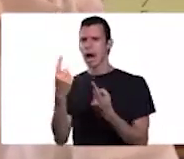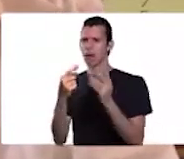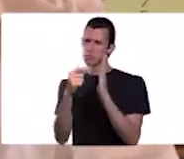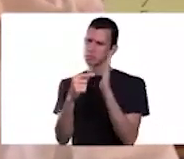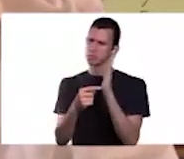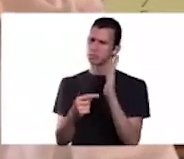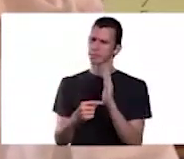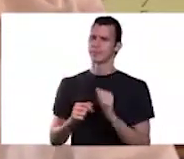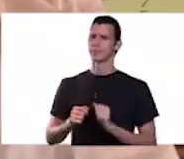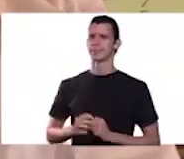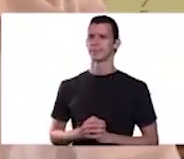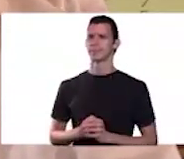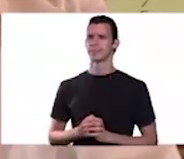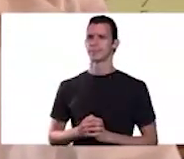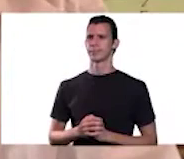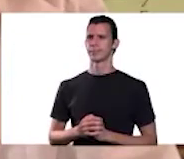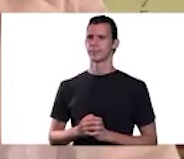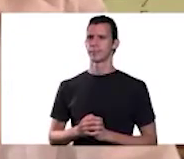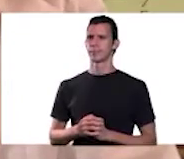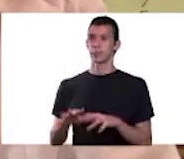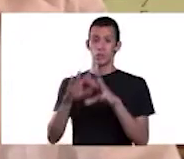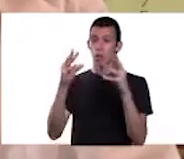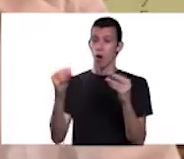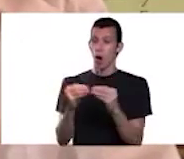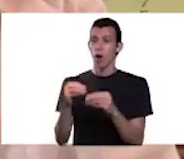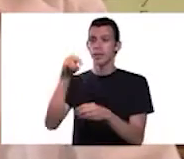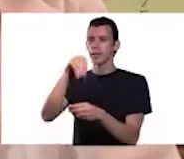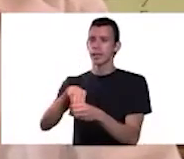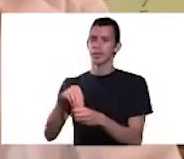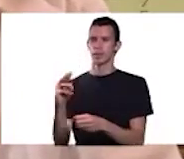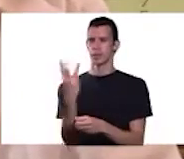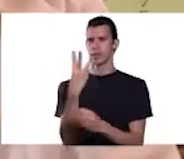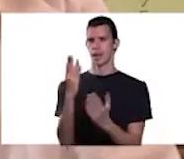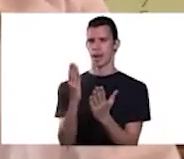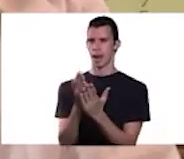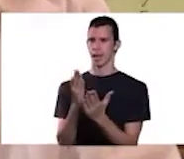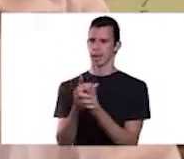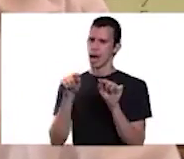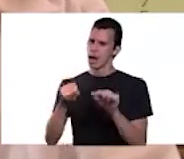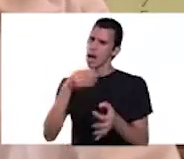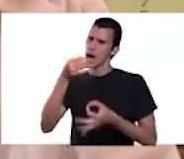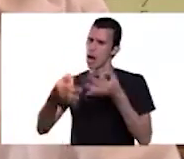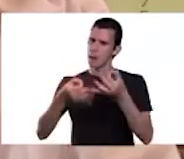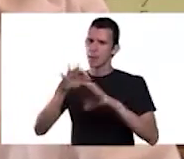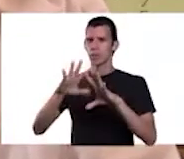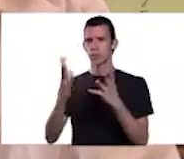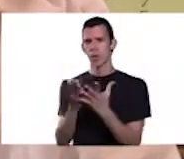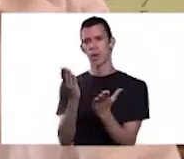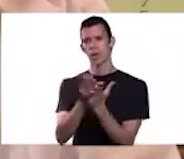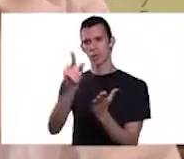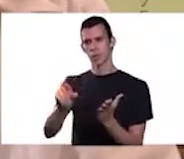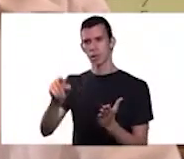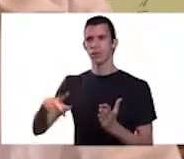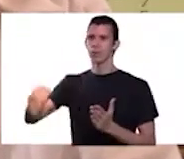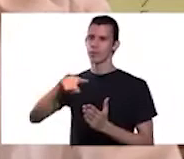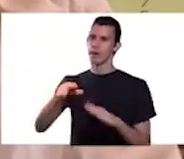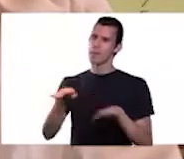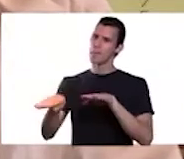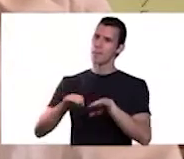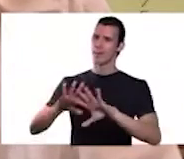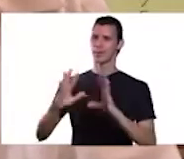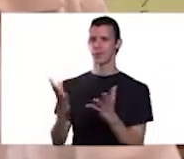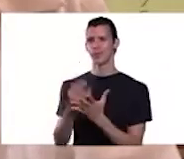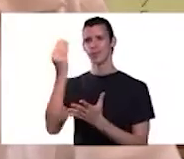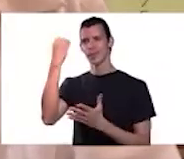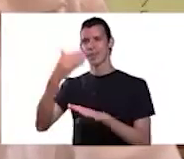respecto. Todo esto lo vamos a hacer a través de tres encuentros donde vamos a orientar a los estudiantes para que se preparen para